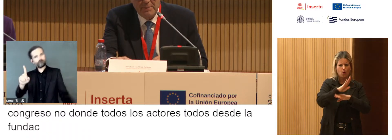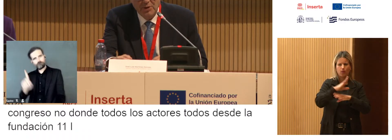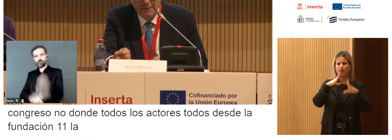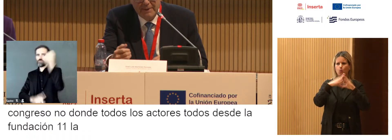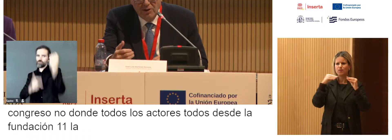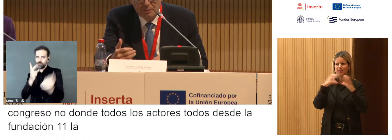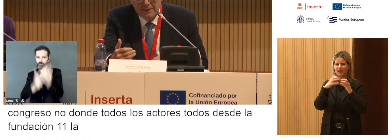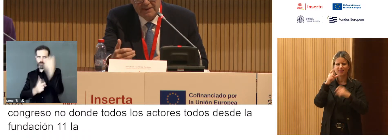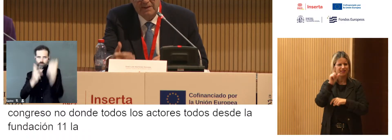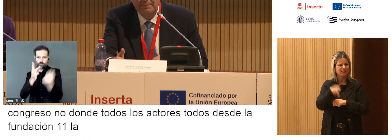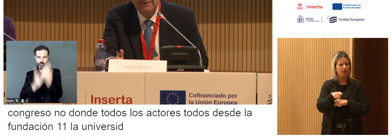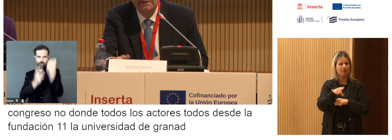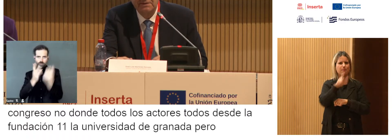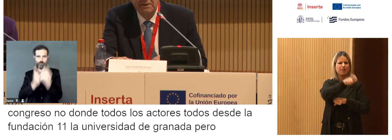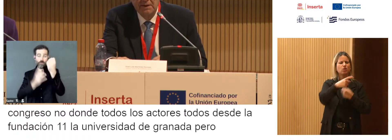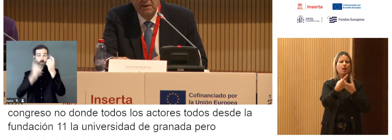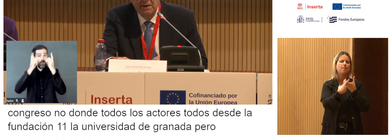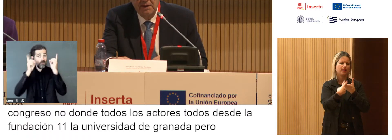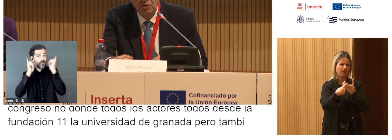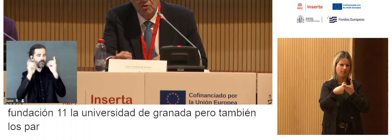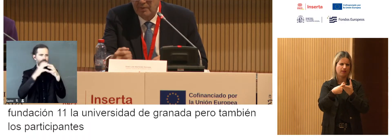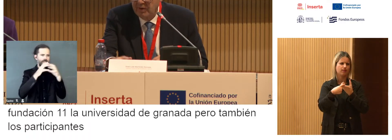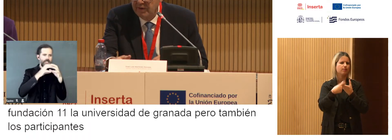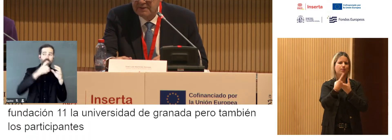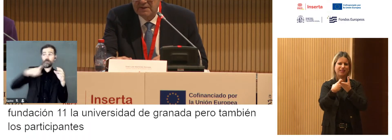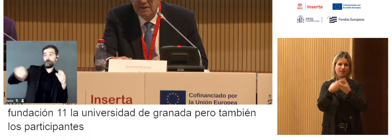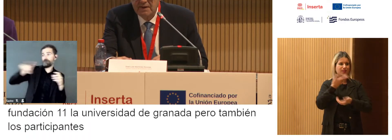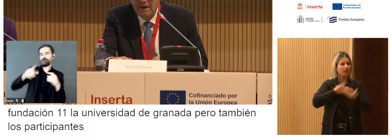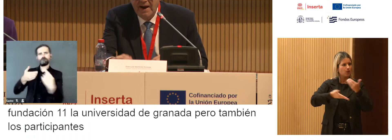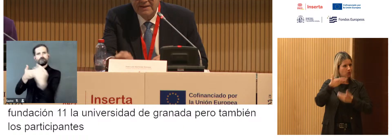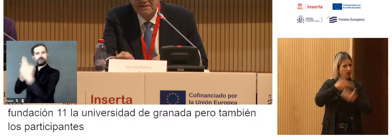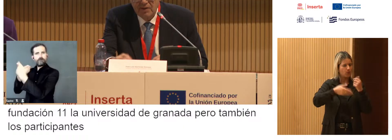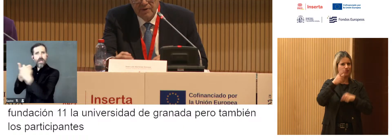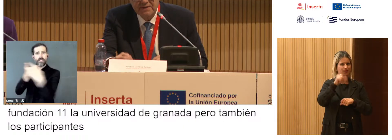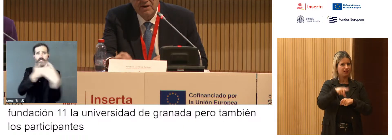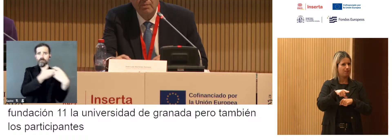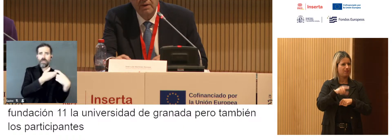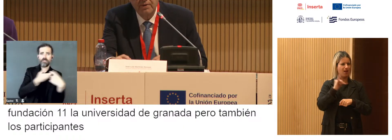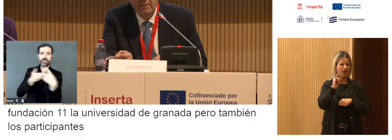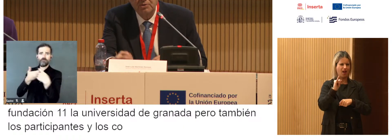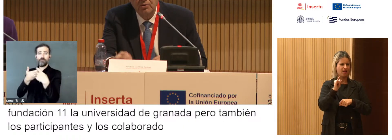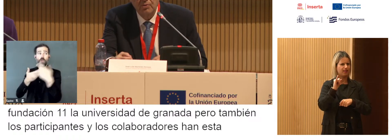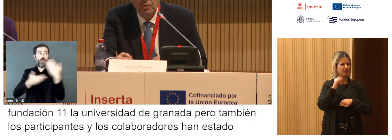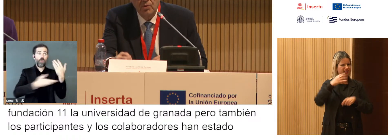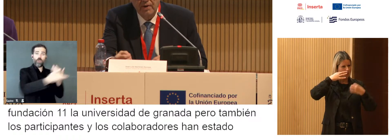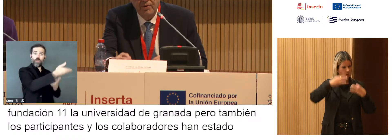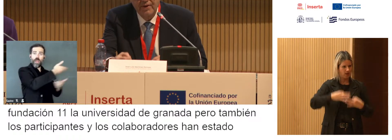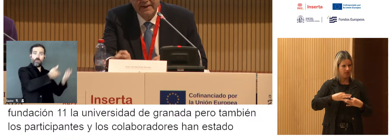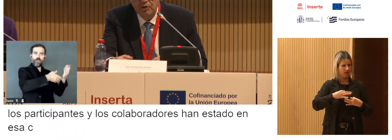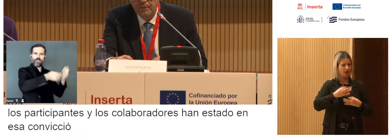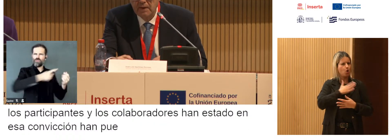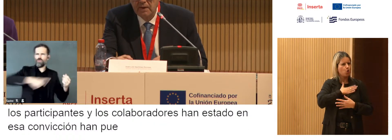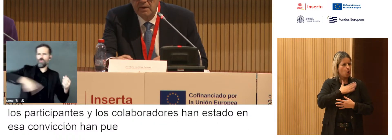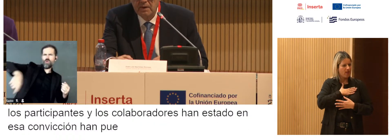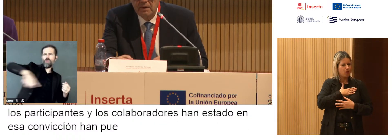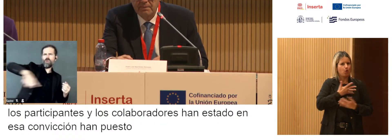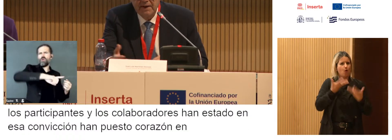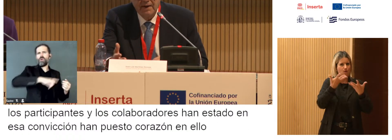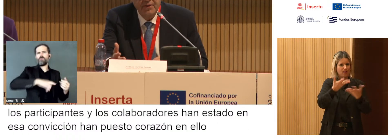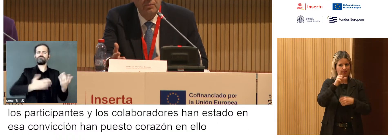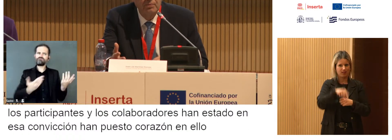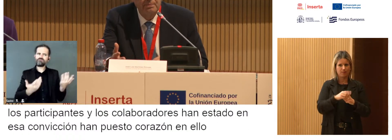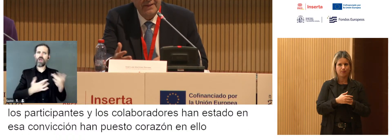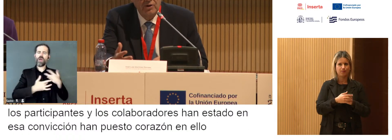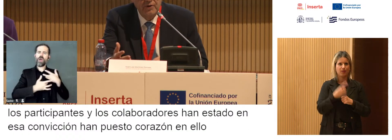Granada, pero también los participantes y los colaboradores han estado en esa convicción, han puesto corazón en ello.